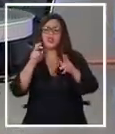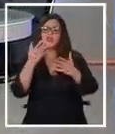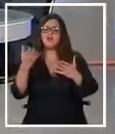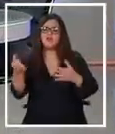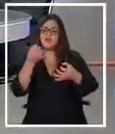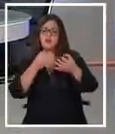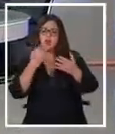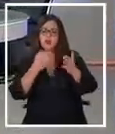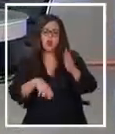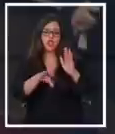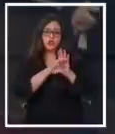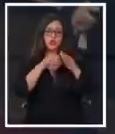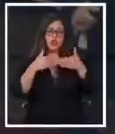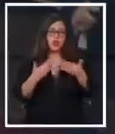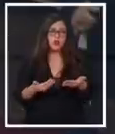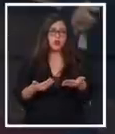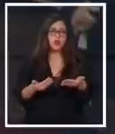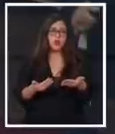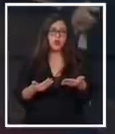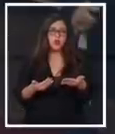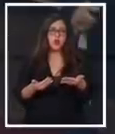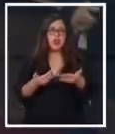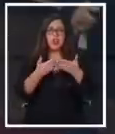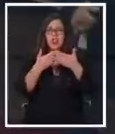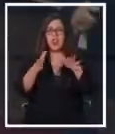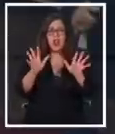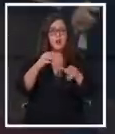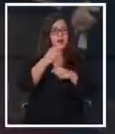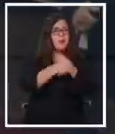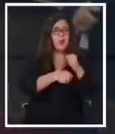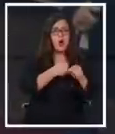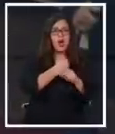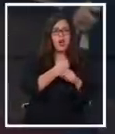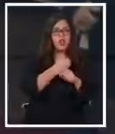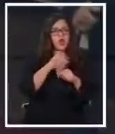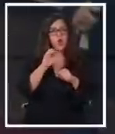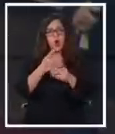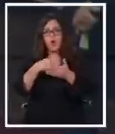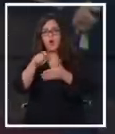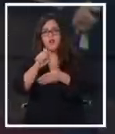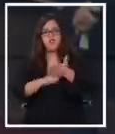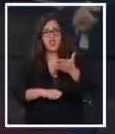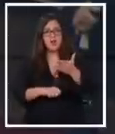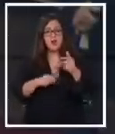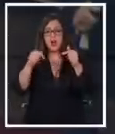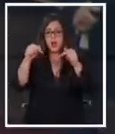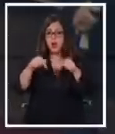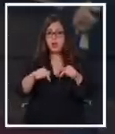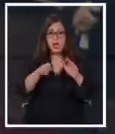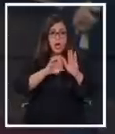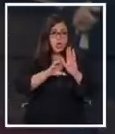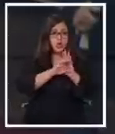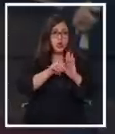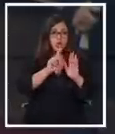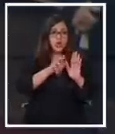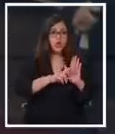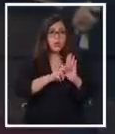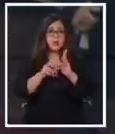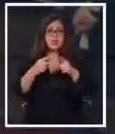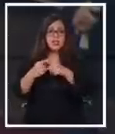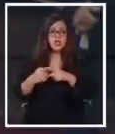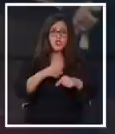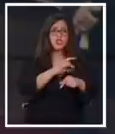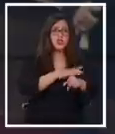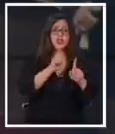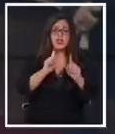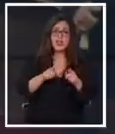actual más allá del año que le pongamos la firma que tenga hoy día no es representativa de la sociedad chilena y que por lo tanto